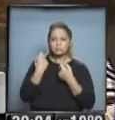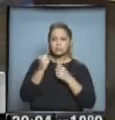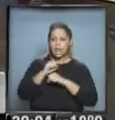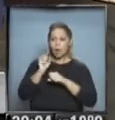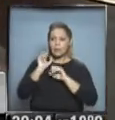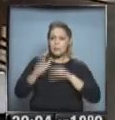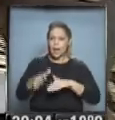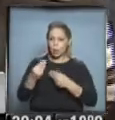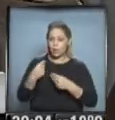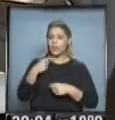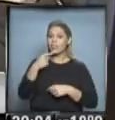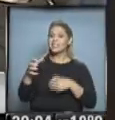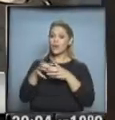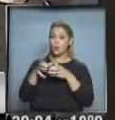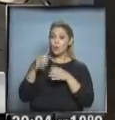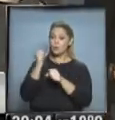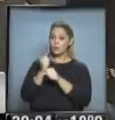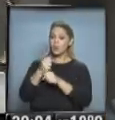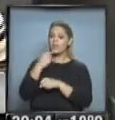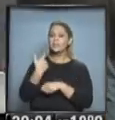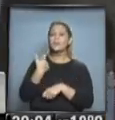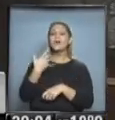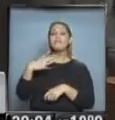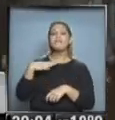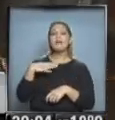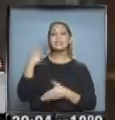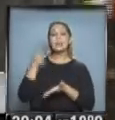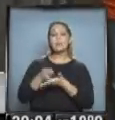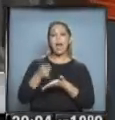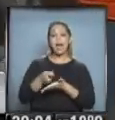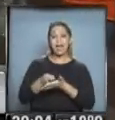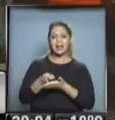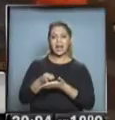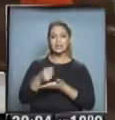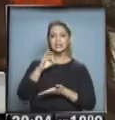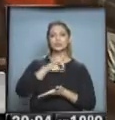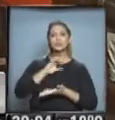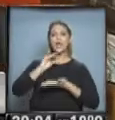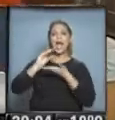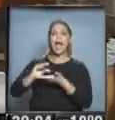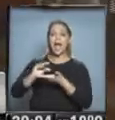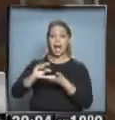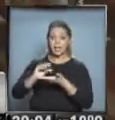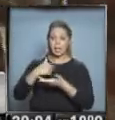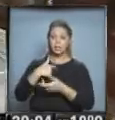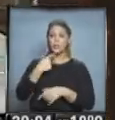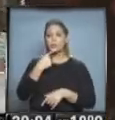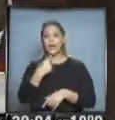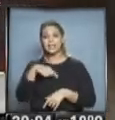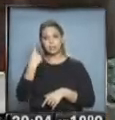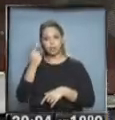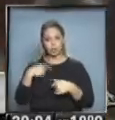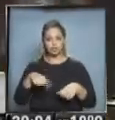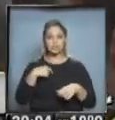paro? Bueno, el gremio dice que es porque no les han pagado todavía el aguinaldo. Hay algunas otras sospechas. De todas maneras,